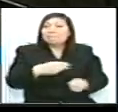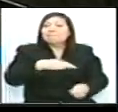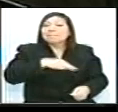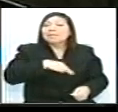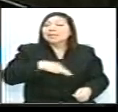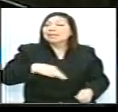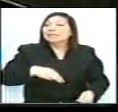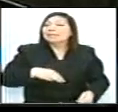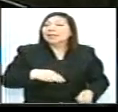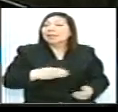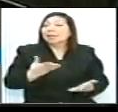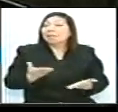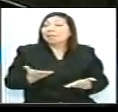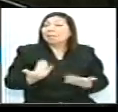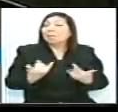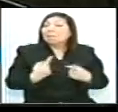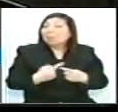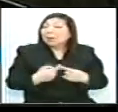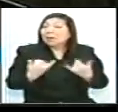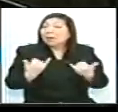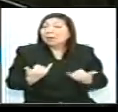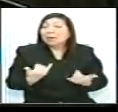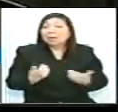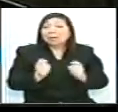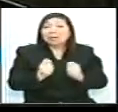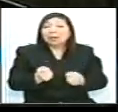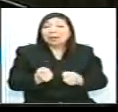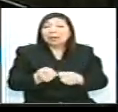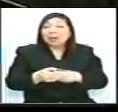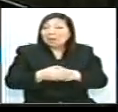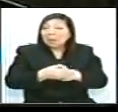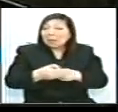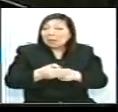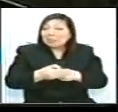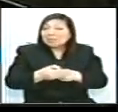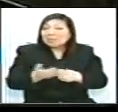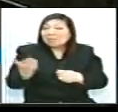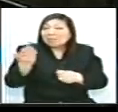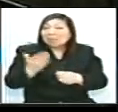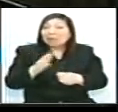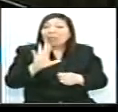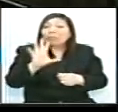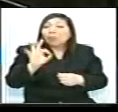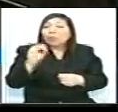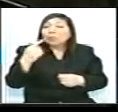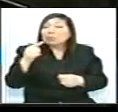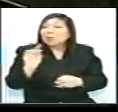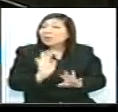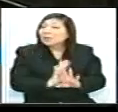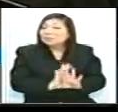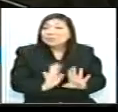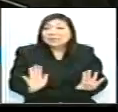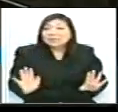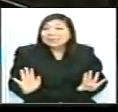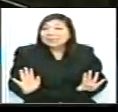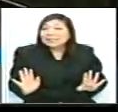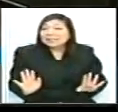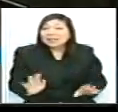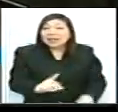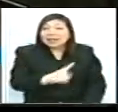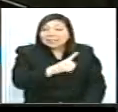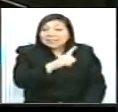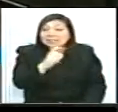ministerios. Y en la práctica, solamente a la región nos ha llegado 50 millones. De los